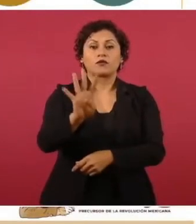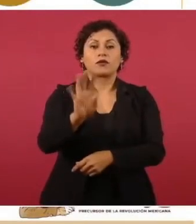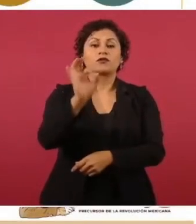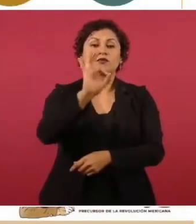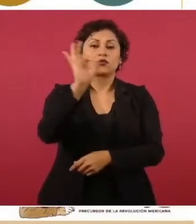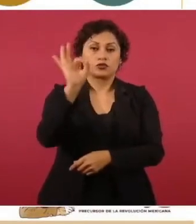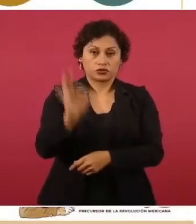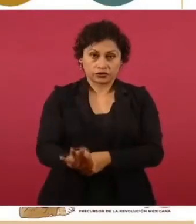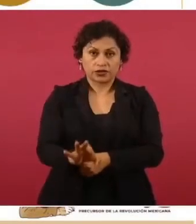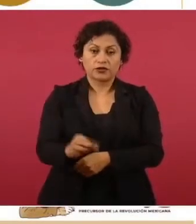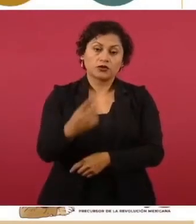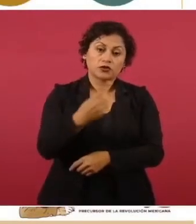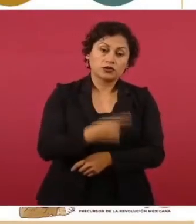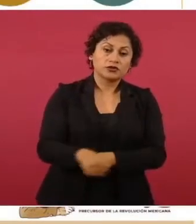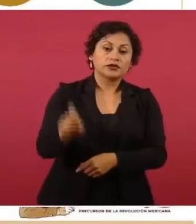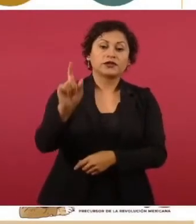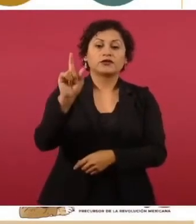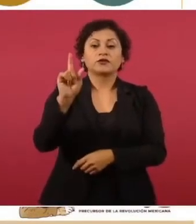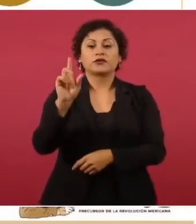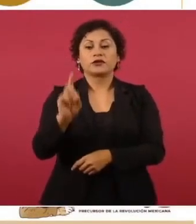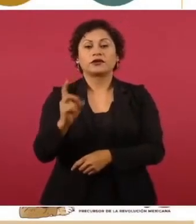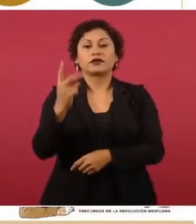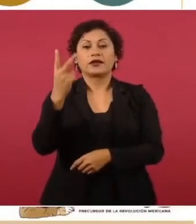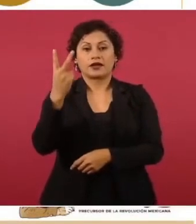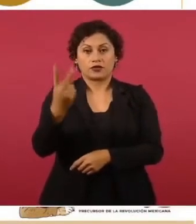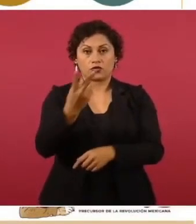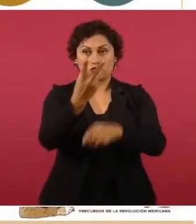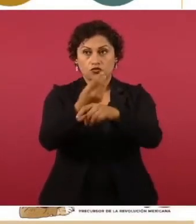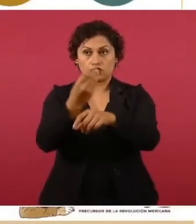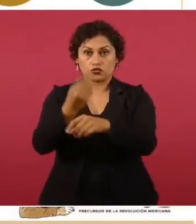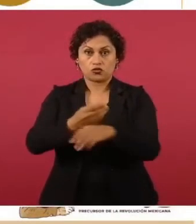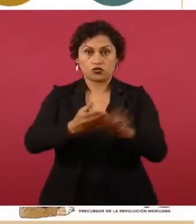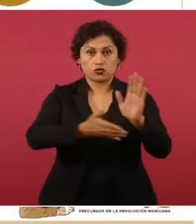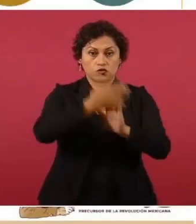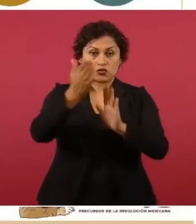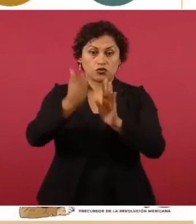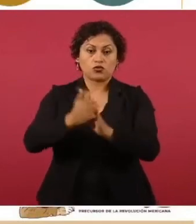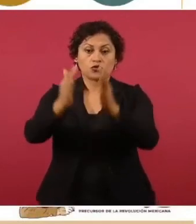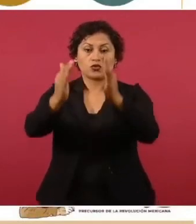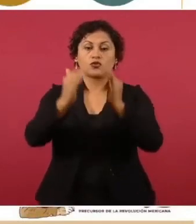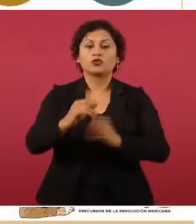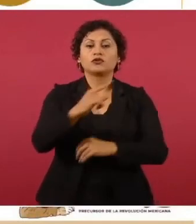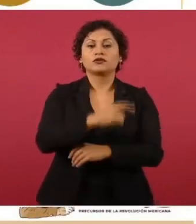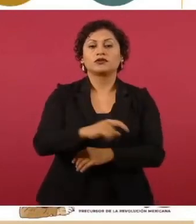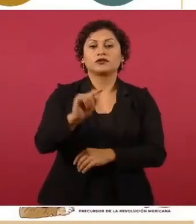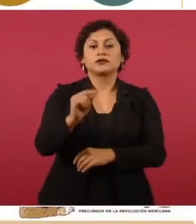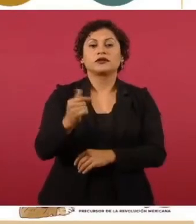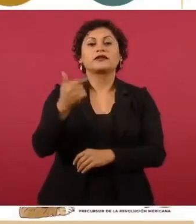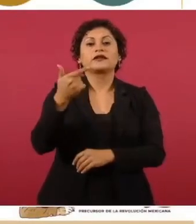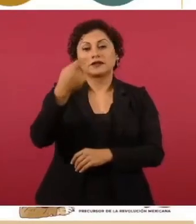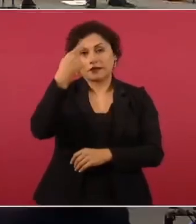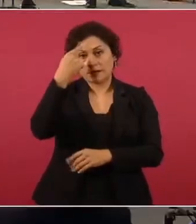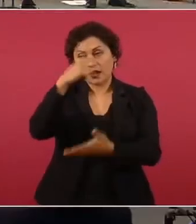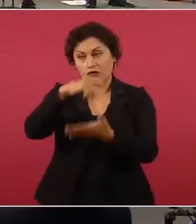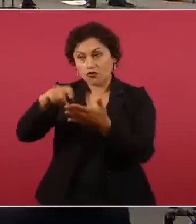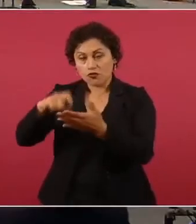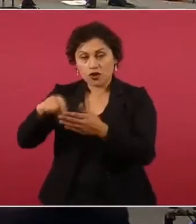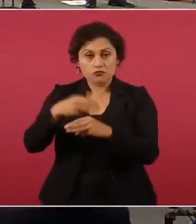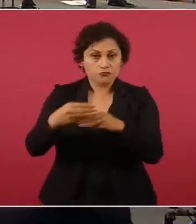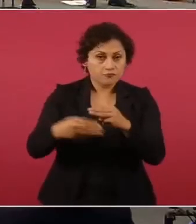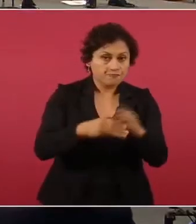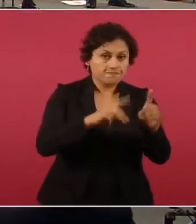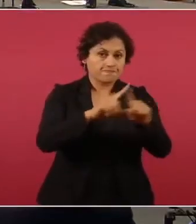avanzado, son 132 millones de pesos de infraestructura y 177 millones de pesos de equipamiento. En la siguiente vemos